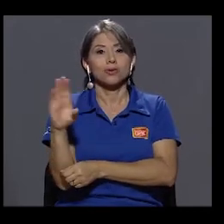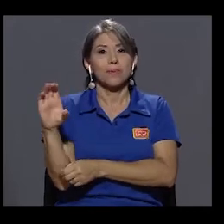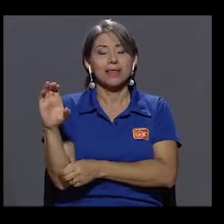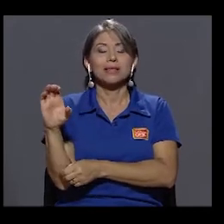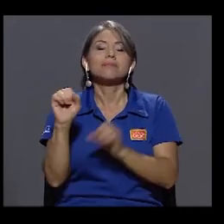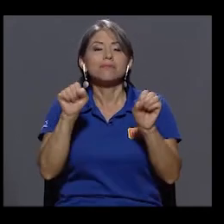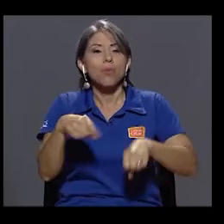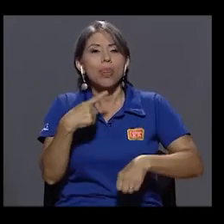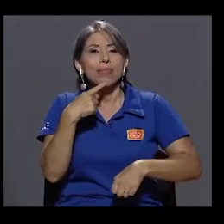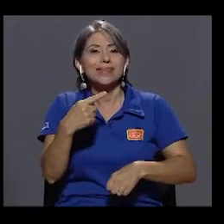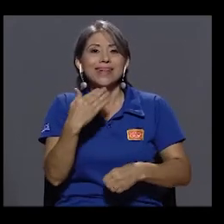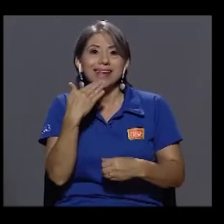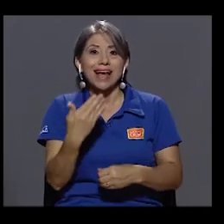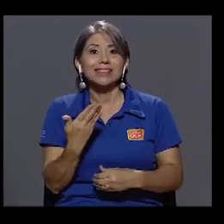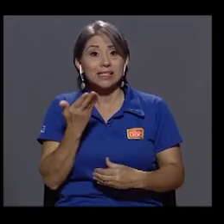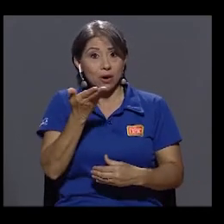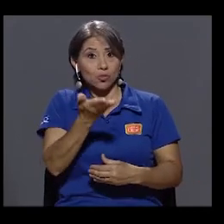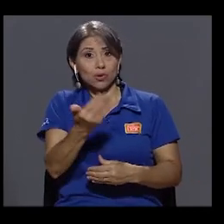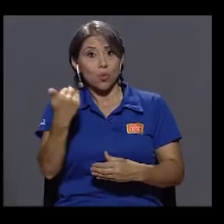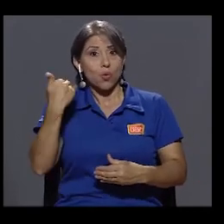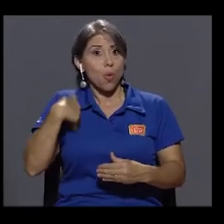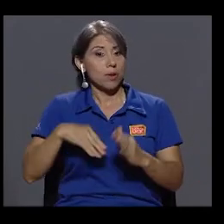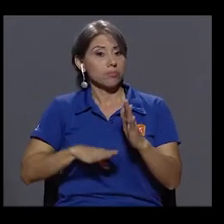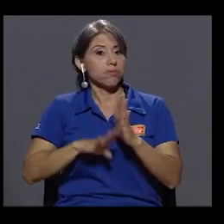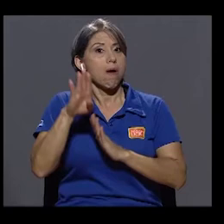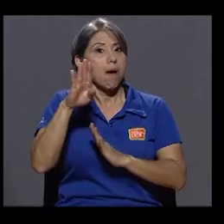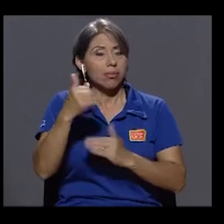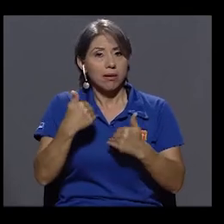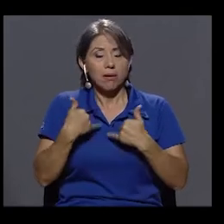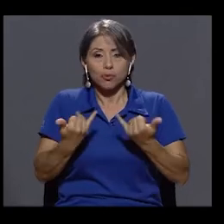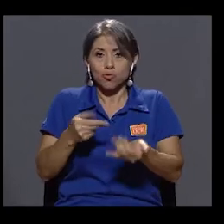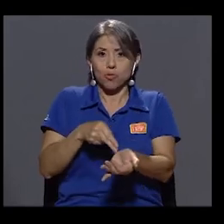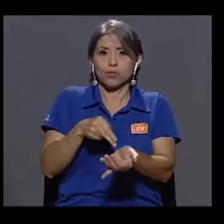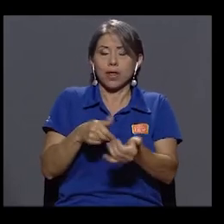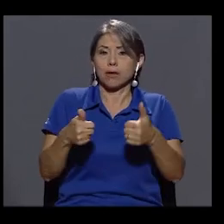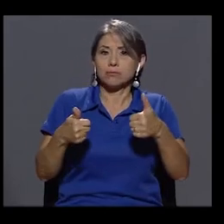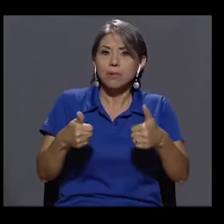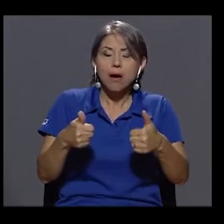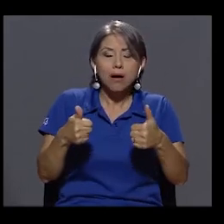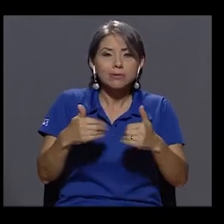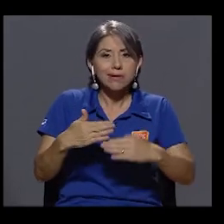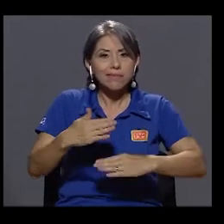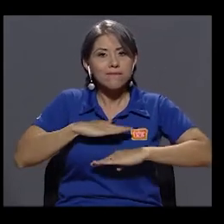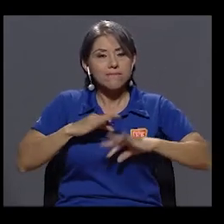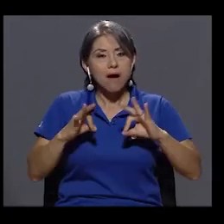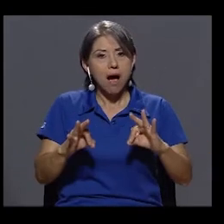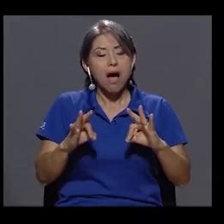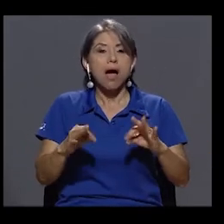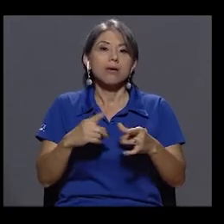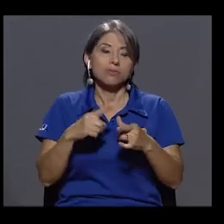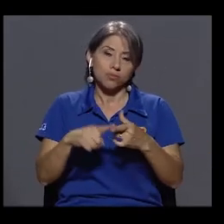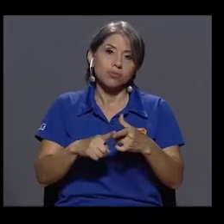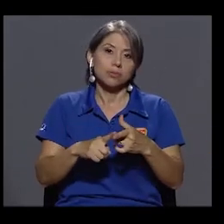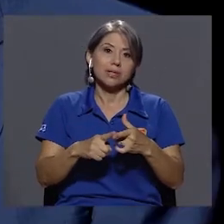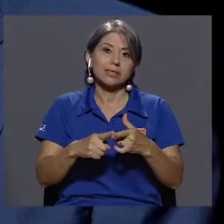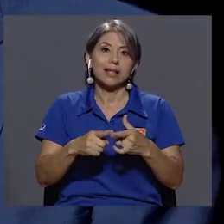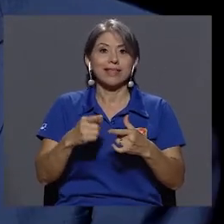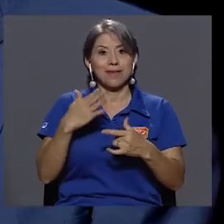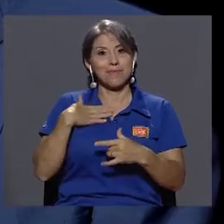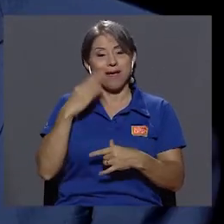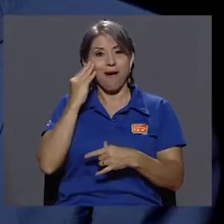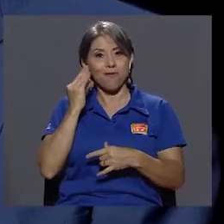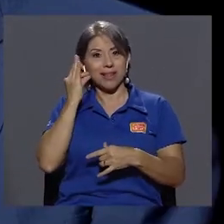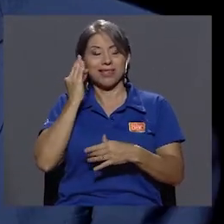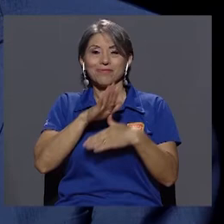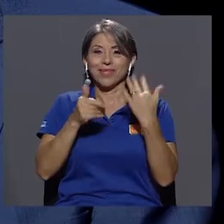que gracias a que usted fue un hombre de avanzada tenemos un hospital en unas condiciones verdaderamente satisfactorias así que de parte de mi